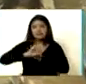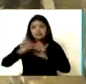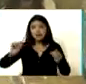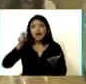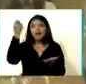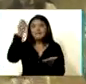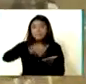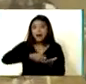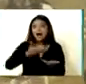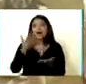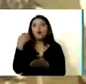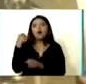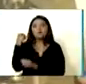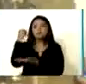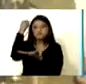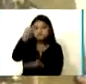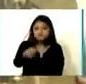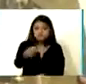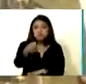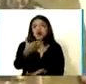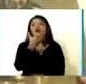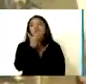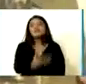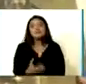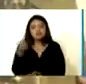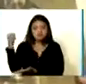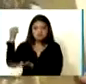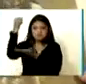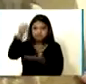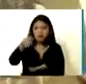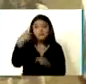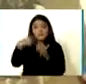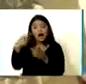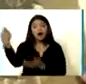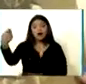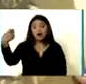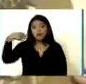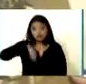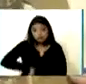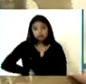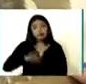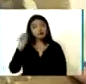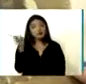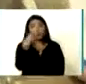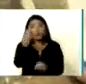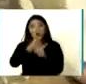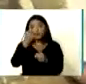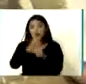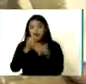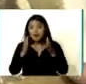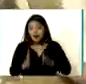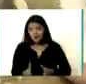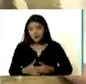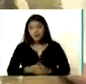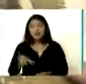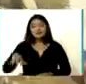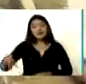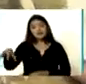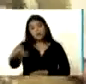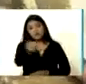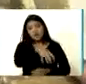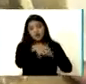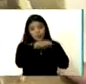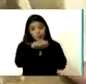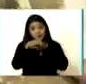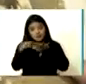compromisos referidos a aguinaldo, bonificación de fin de año y sueldos, salario de trabajadores, esas instancias regionales y